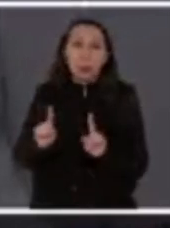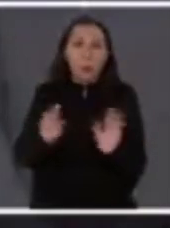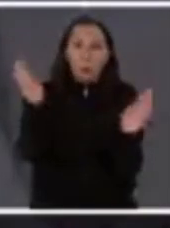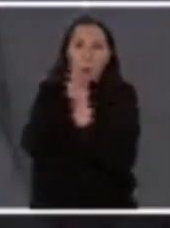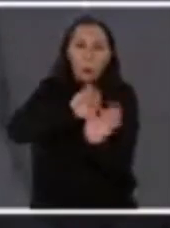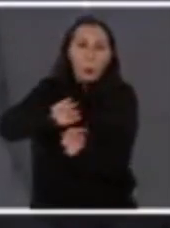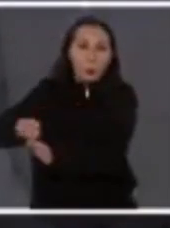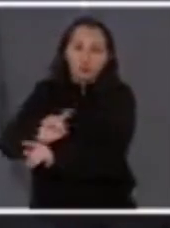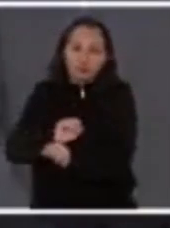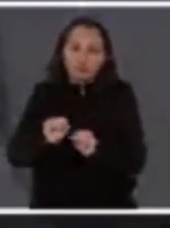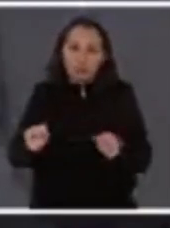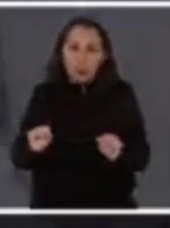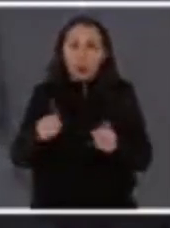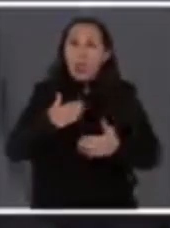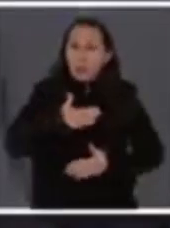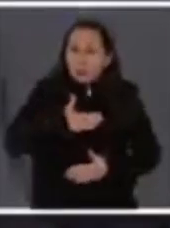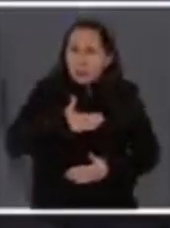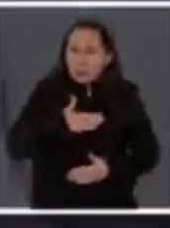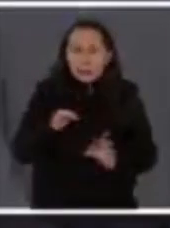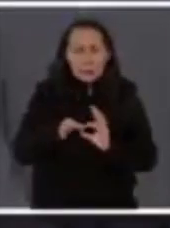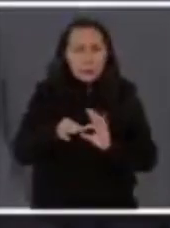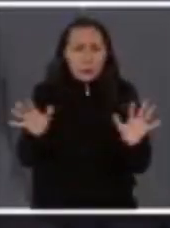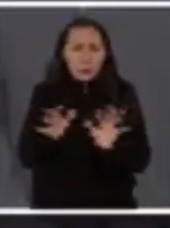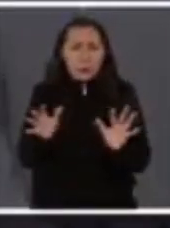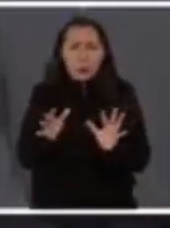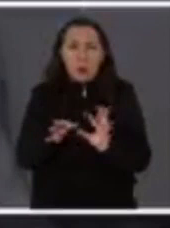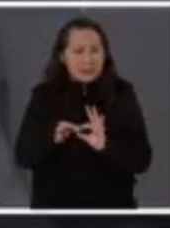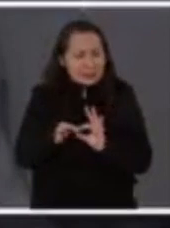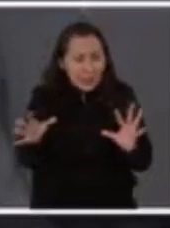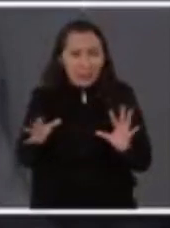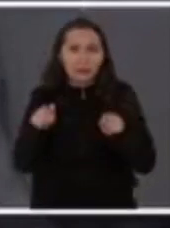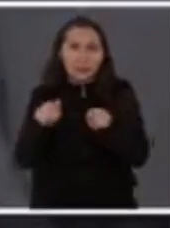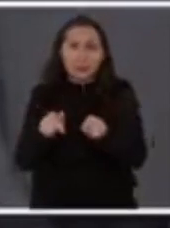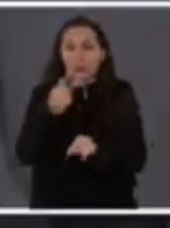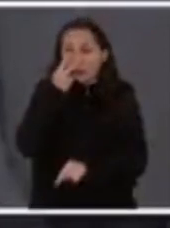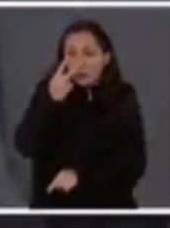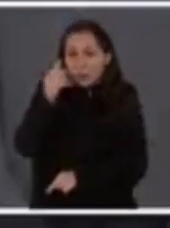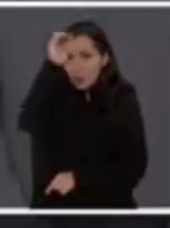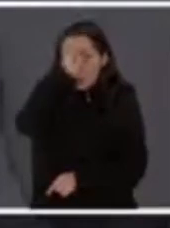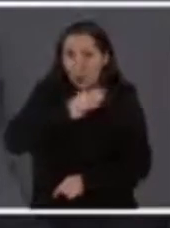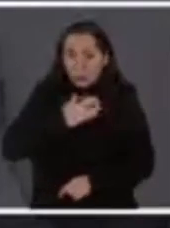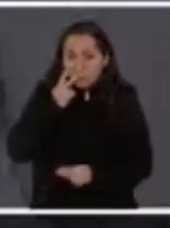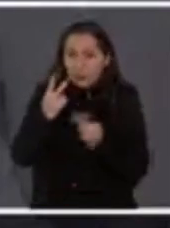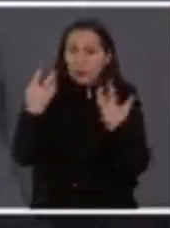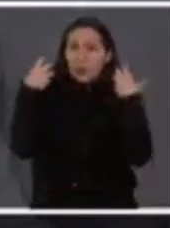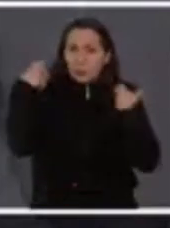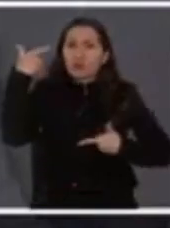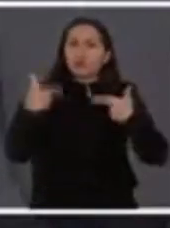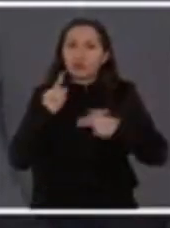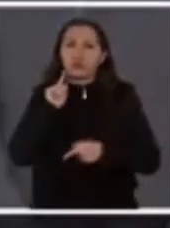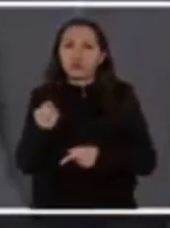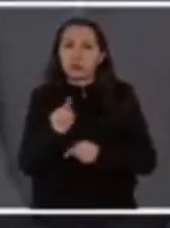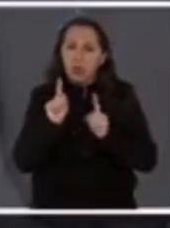el perfil a esta situación. A mí me parece gravísimo y acá hay, desde mi punto de vista, responsabilidades políticas